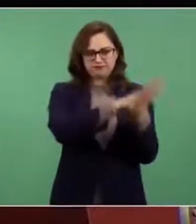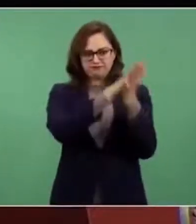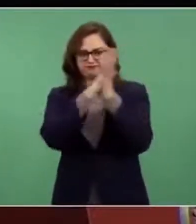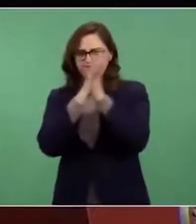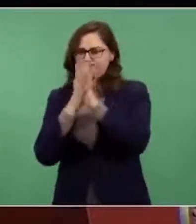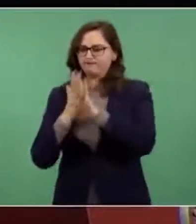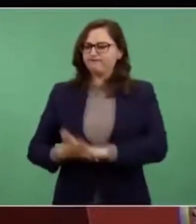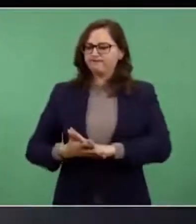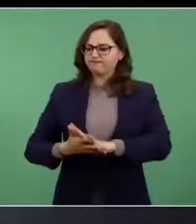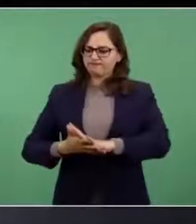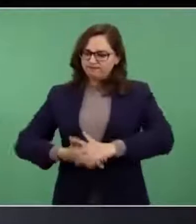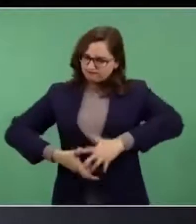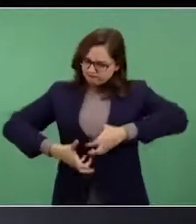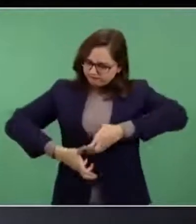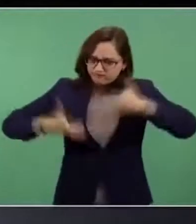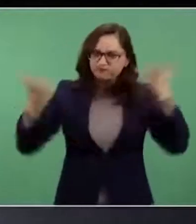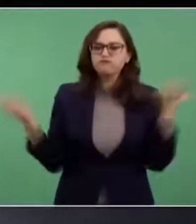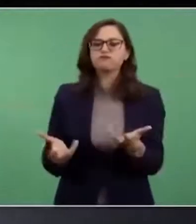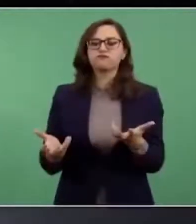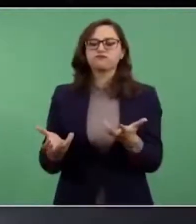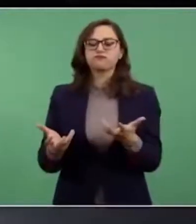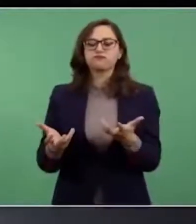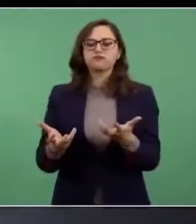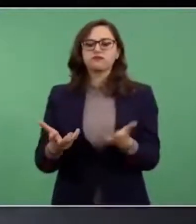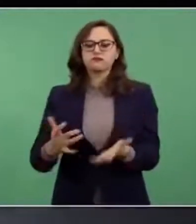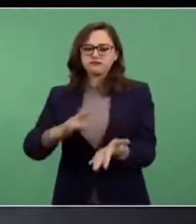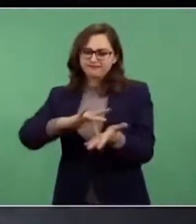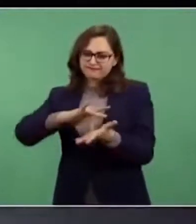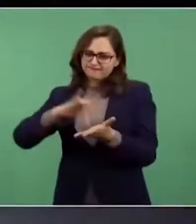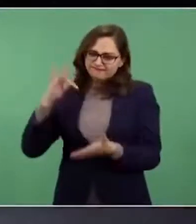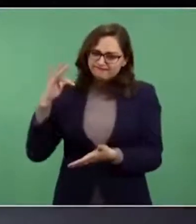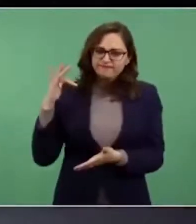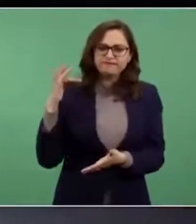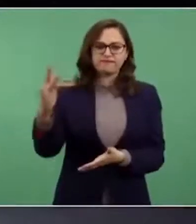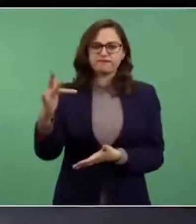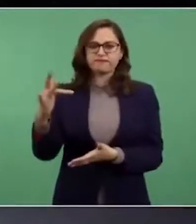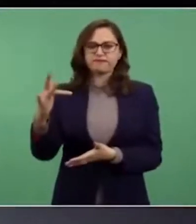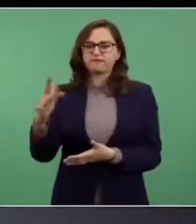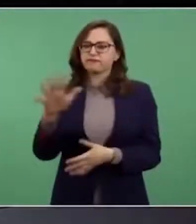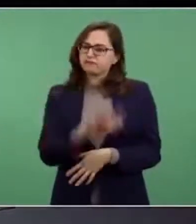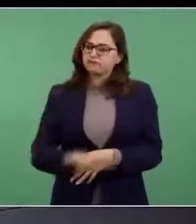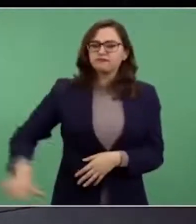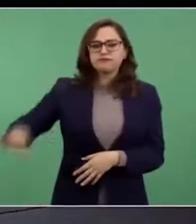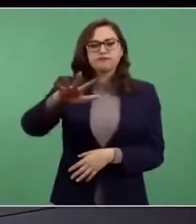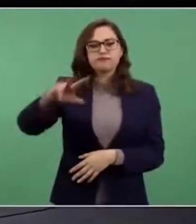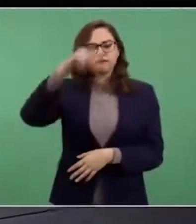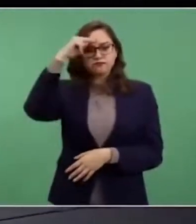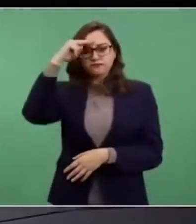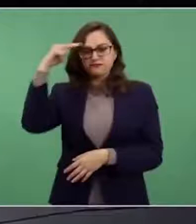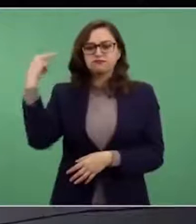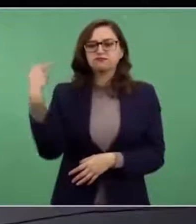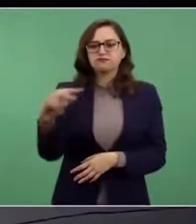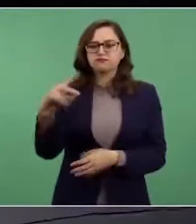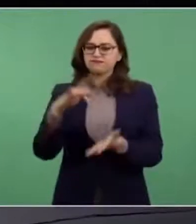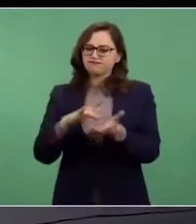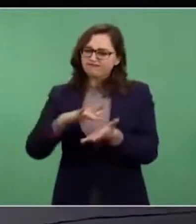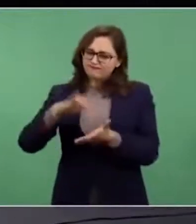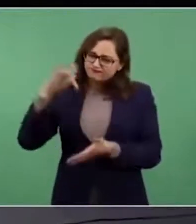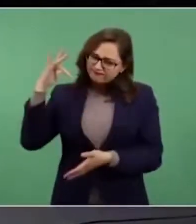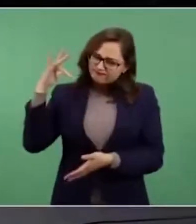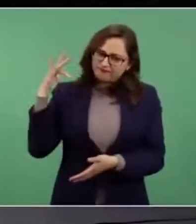Transformación de México. Gracias, pueblo de México.